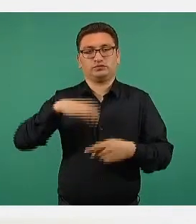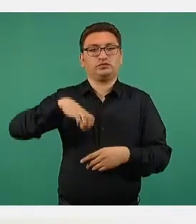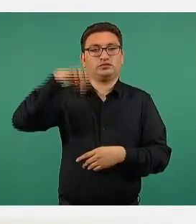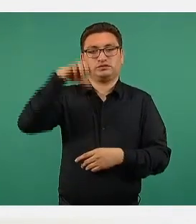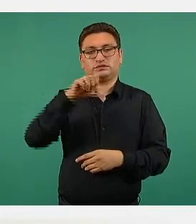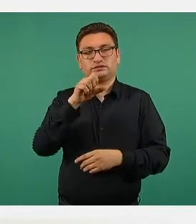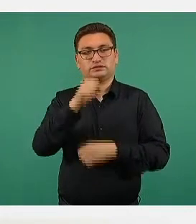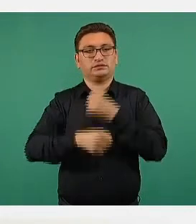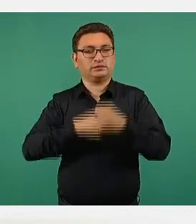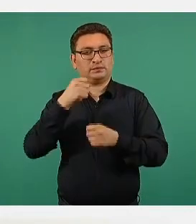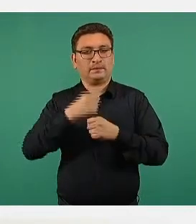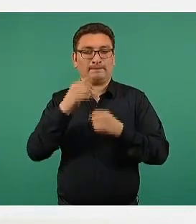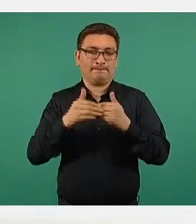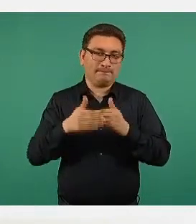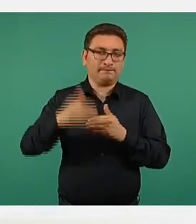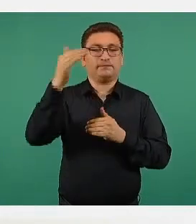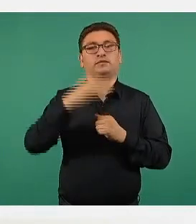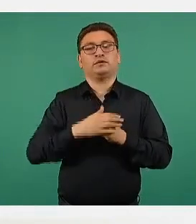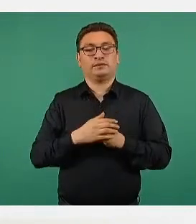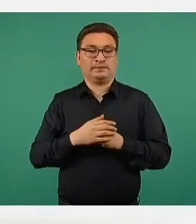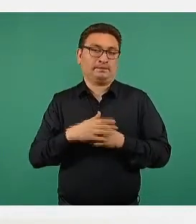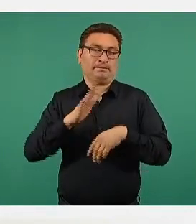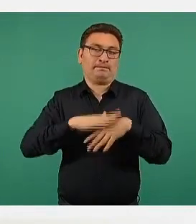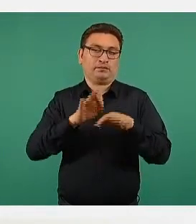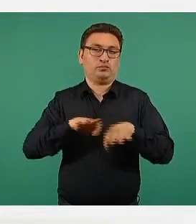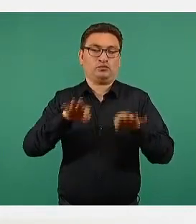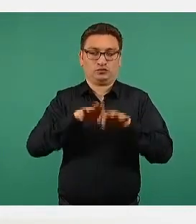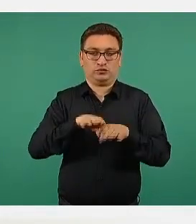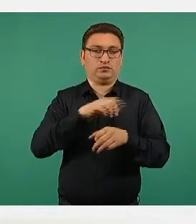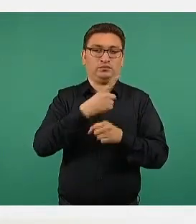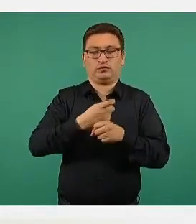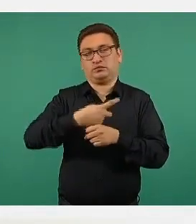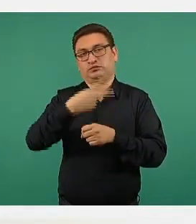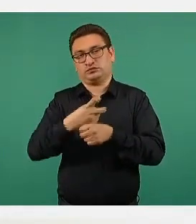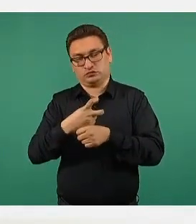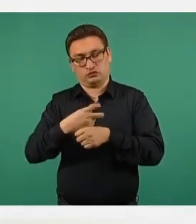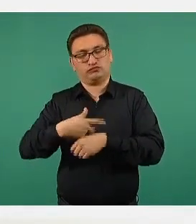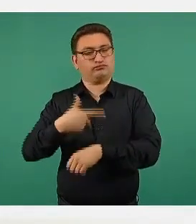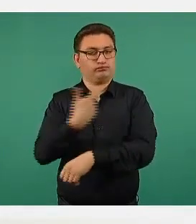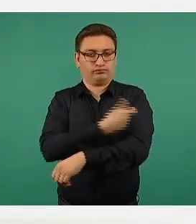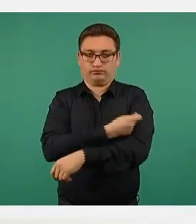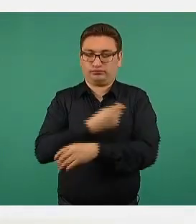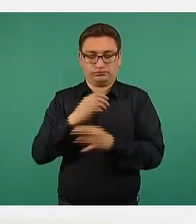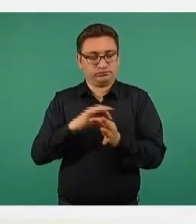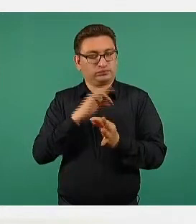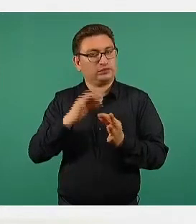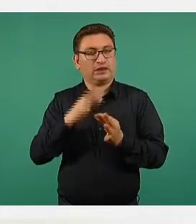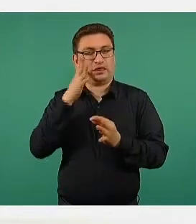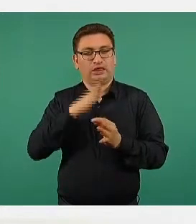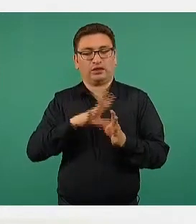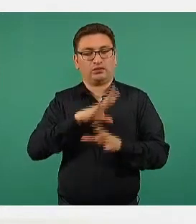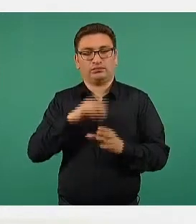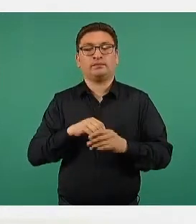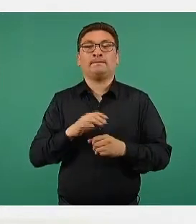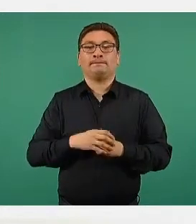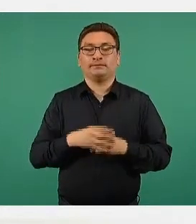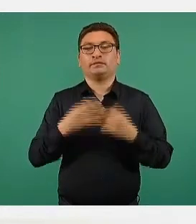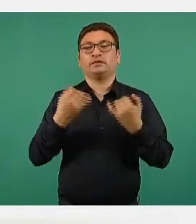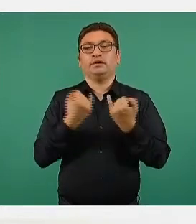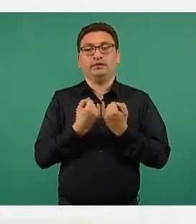mayor, 60 años y más, principalmente en su primera y en su segunda dosis, casi en la totalidad,